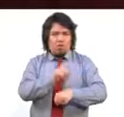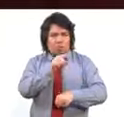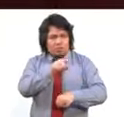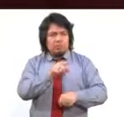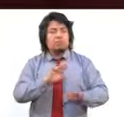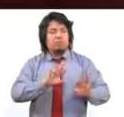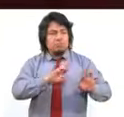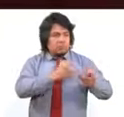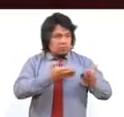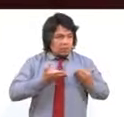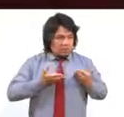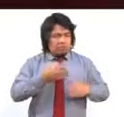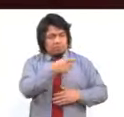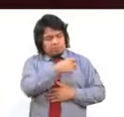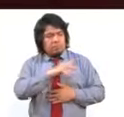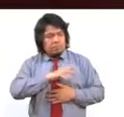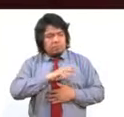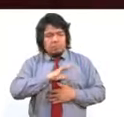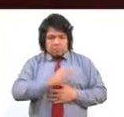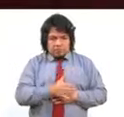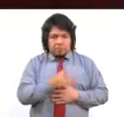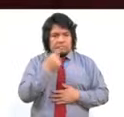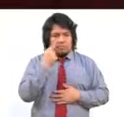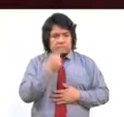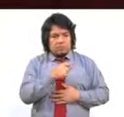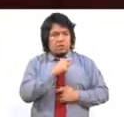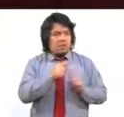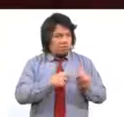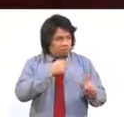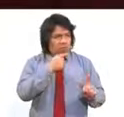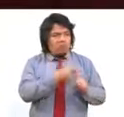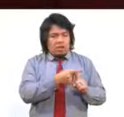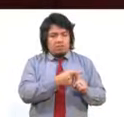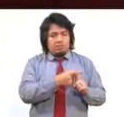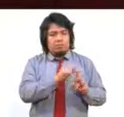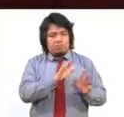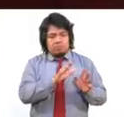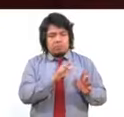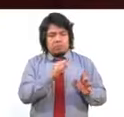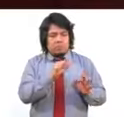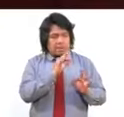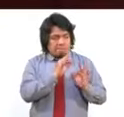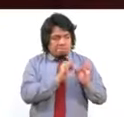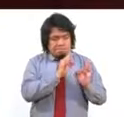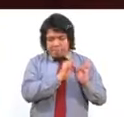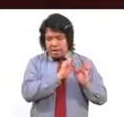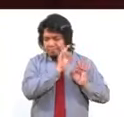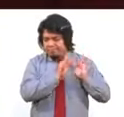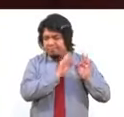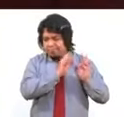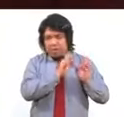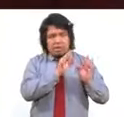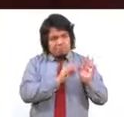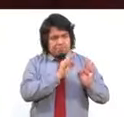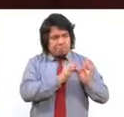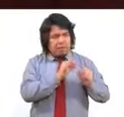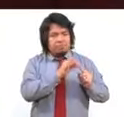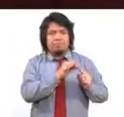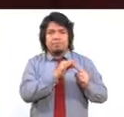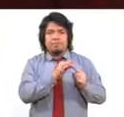recibimos, que tenemos una de delitos sexuales, y se le ha dado seguimiento puntual a la atención,